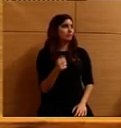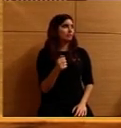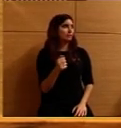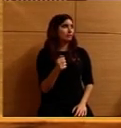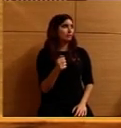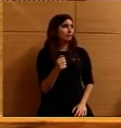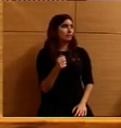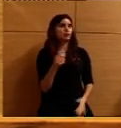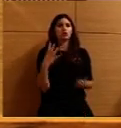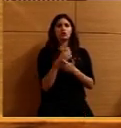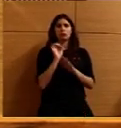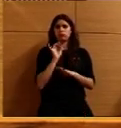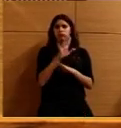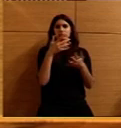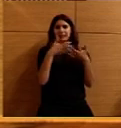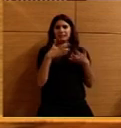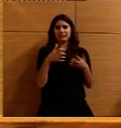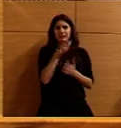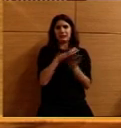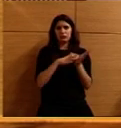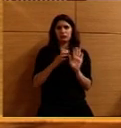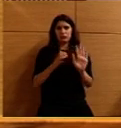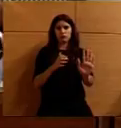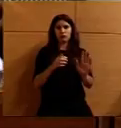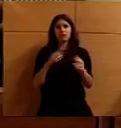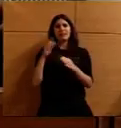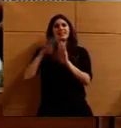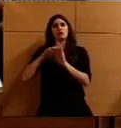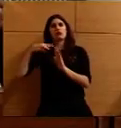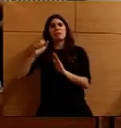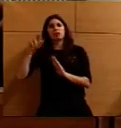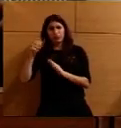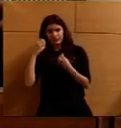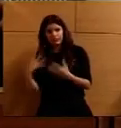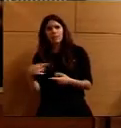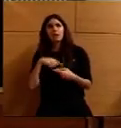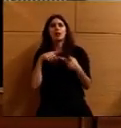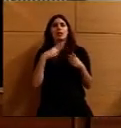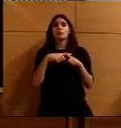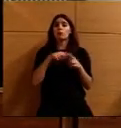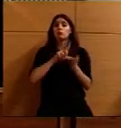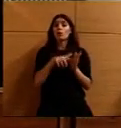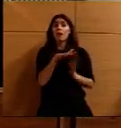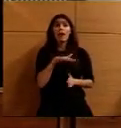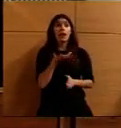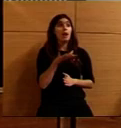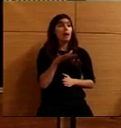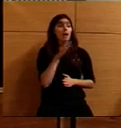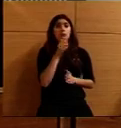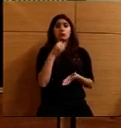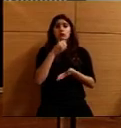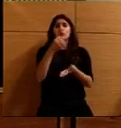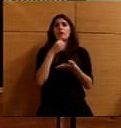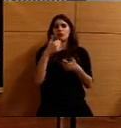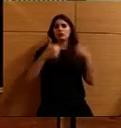por un informe por escrito, pero el Emprendaventura Mentoría van bien, te pasaré el informe de cómo están. El producto local, la idea es sacar una subvención de